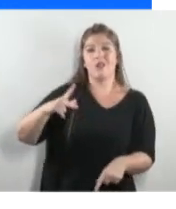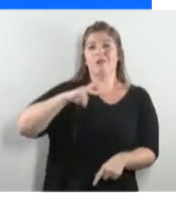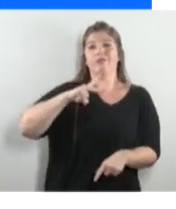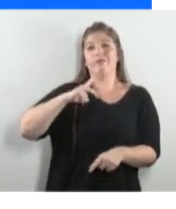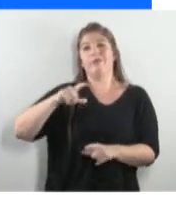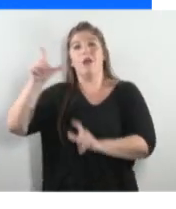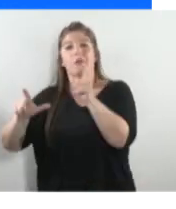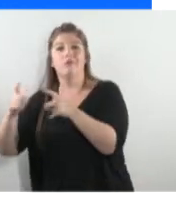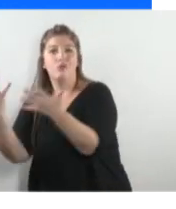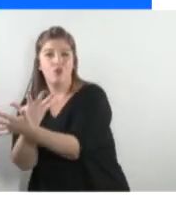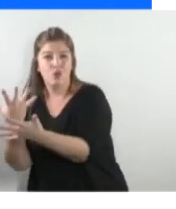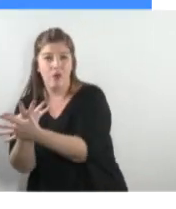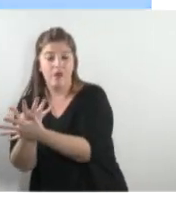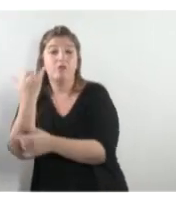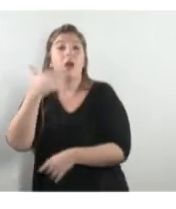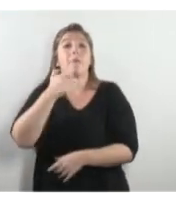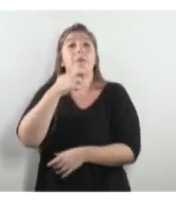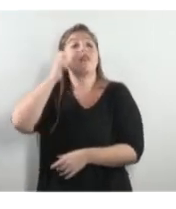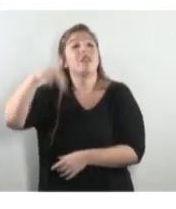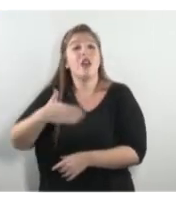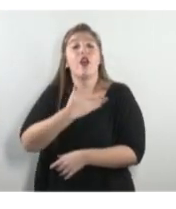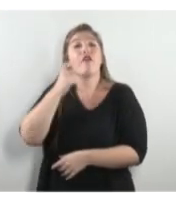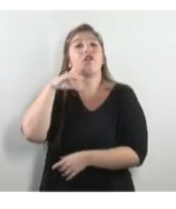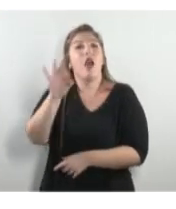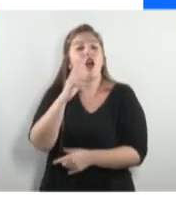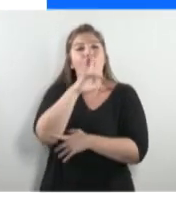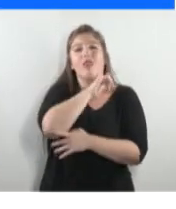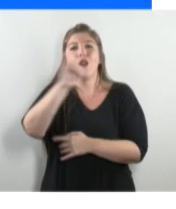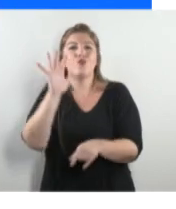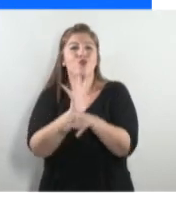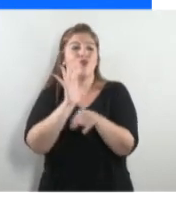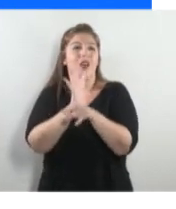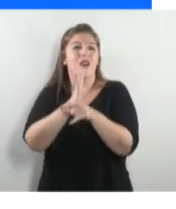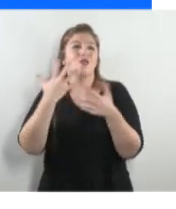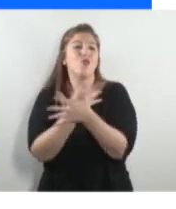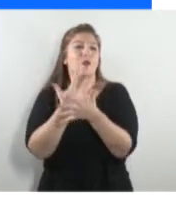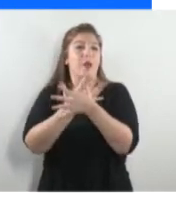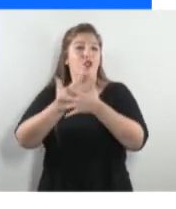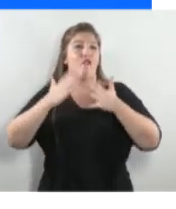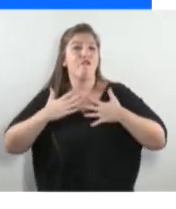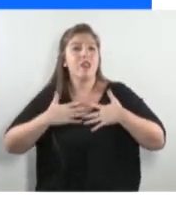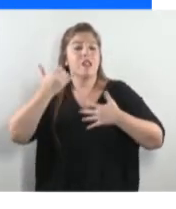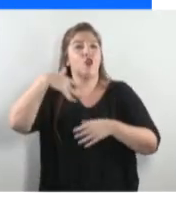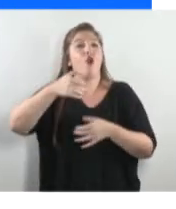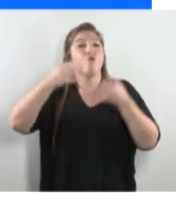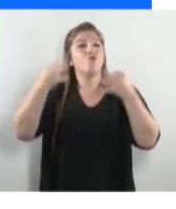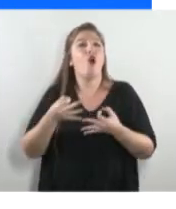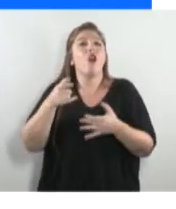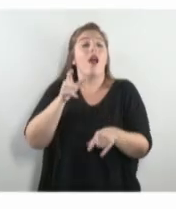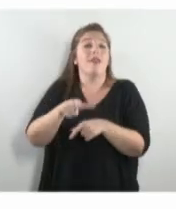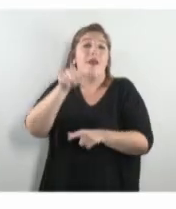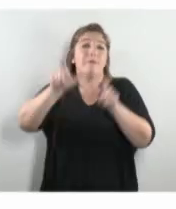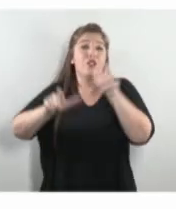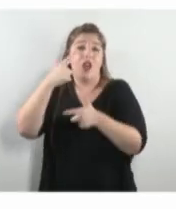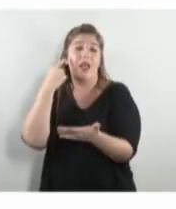El Martín Fierro denuncia los abusos físicos y morales de la autoridad contra los habitantes de la pampa sin